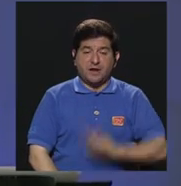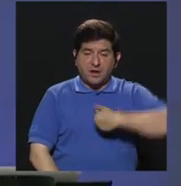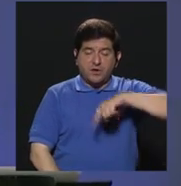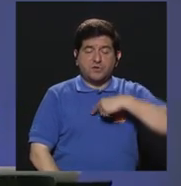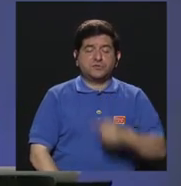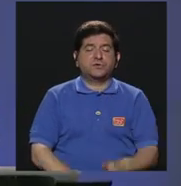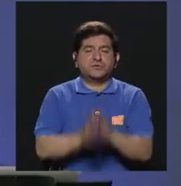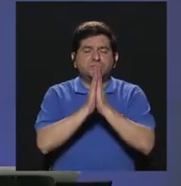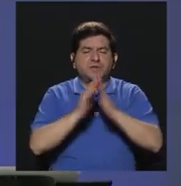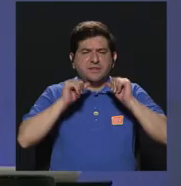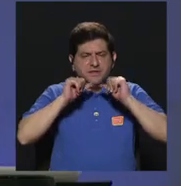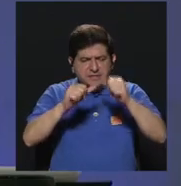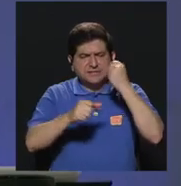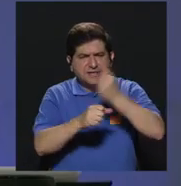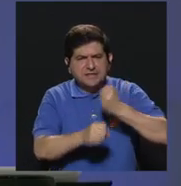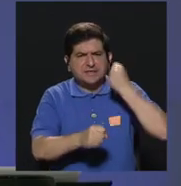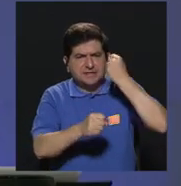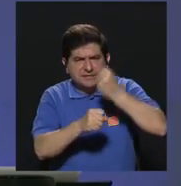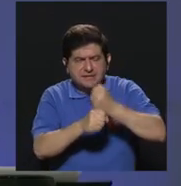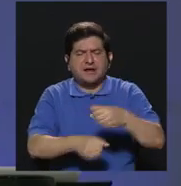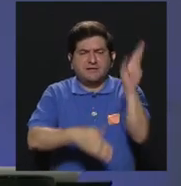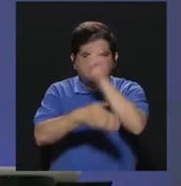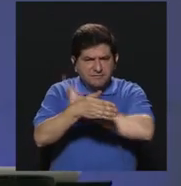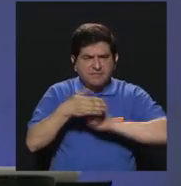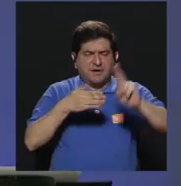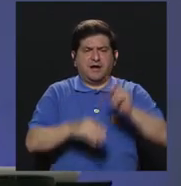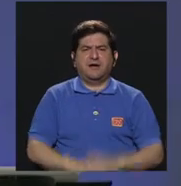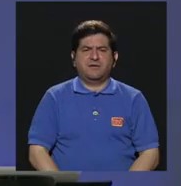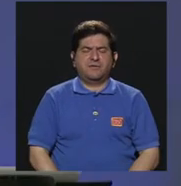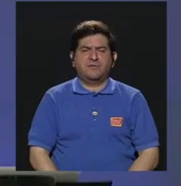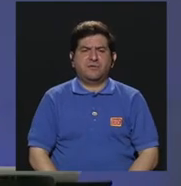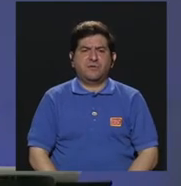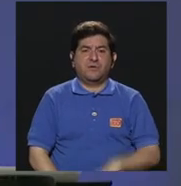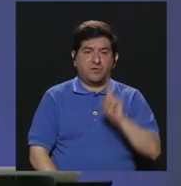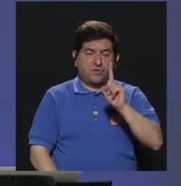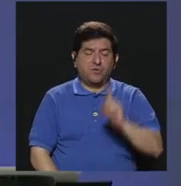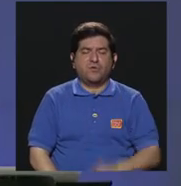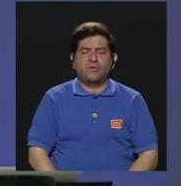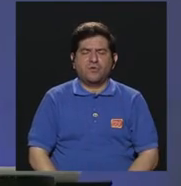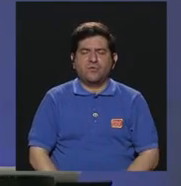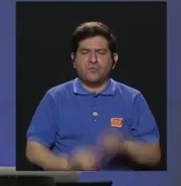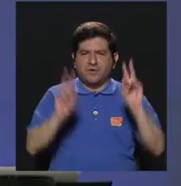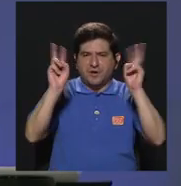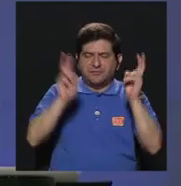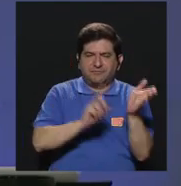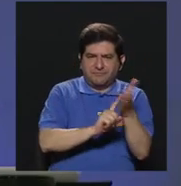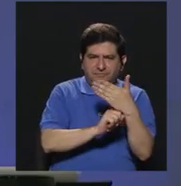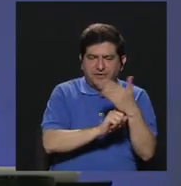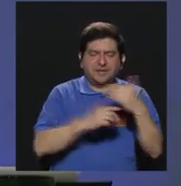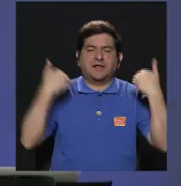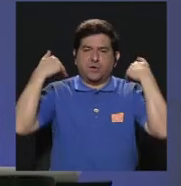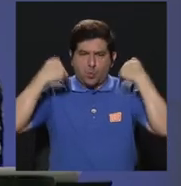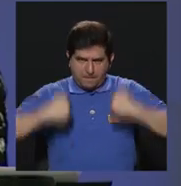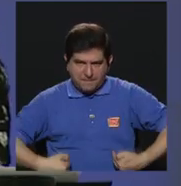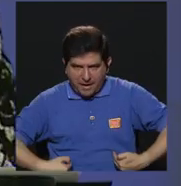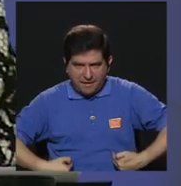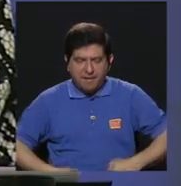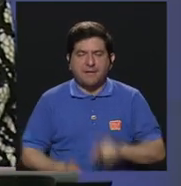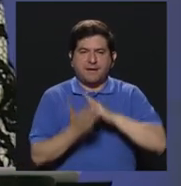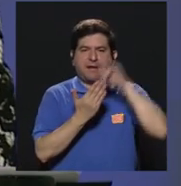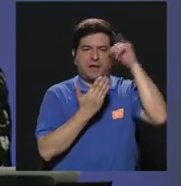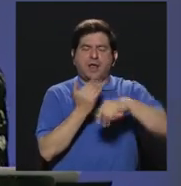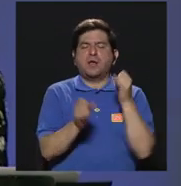a continuar nuestro quehacer universitario con una bandera profundamente humana y un